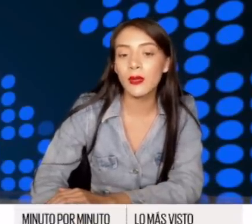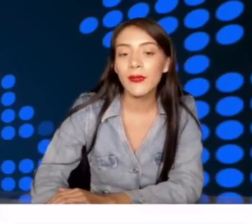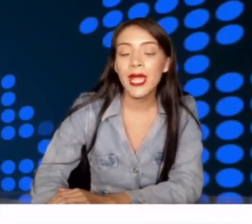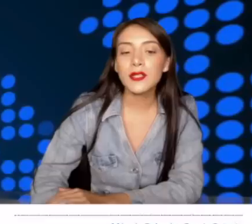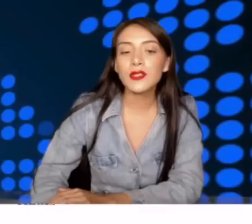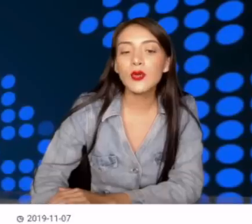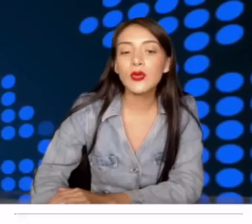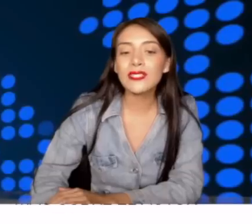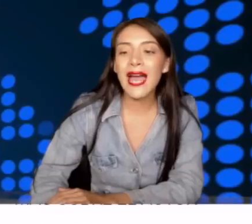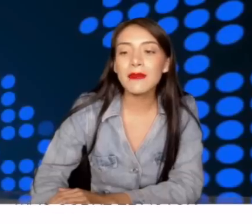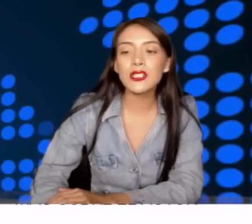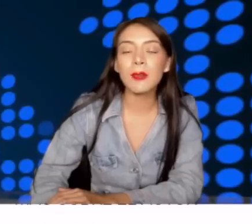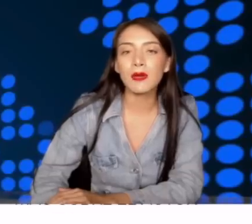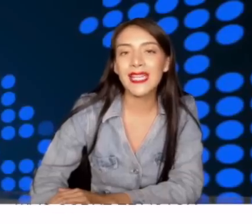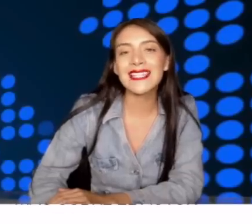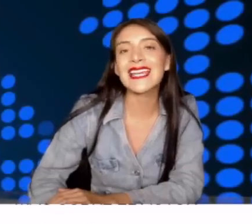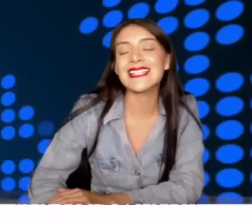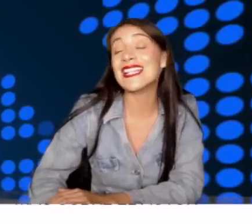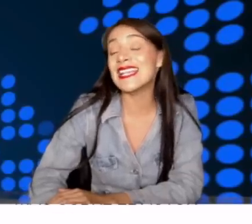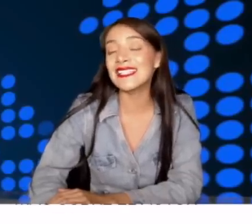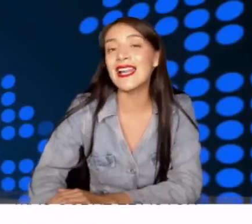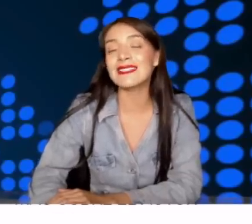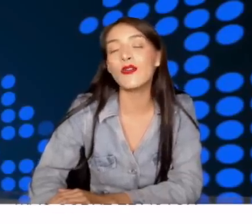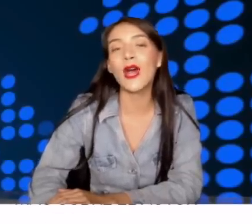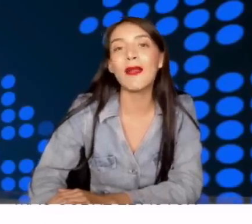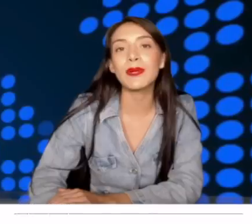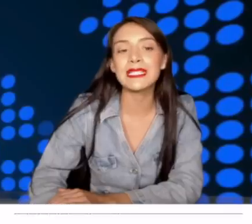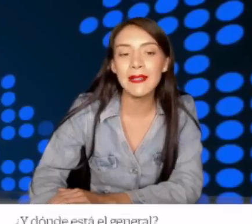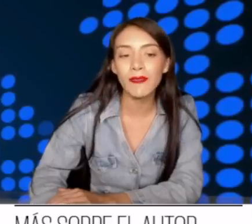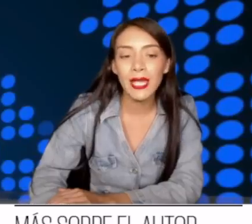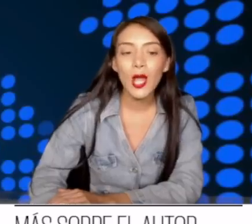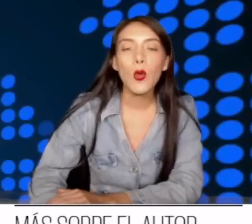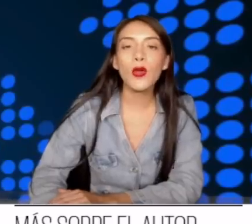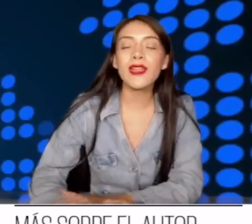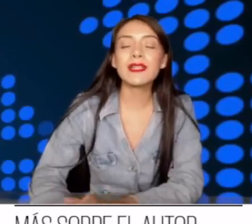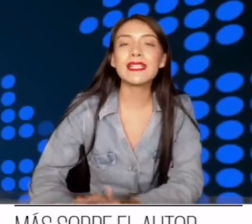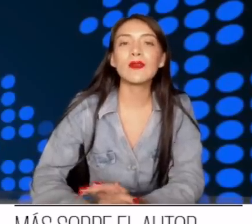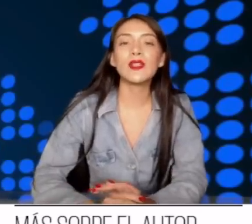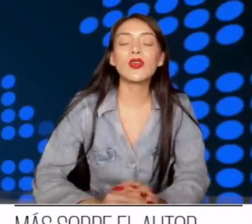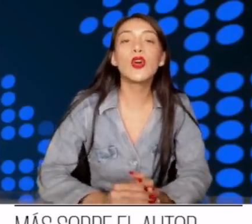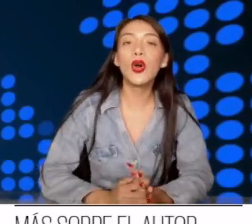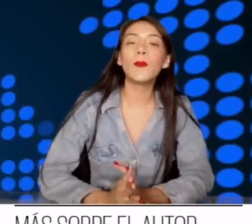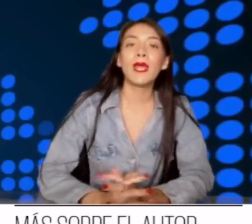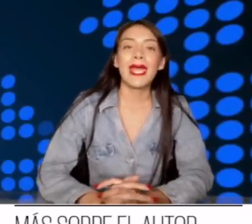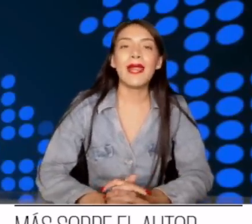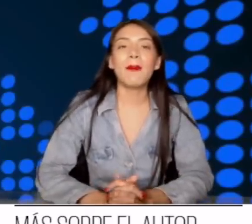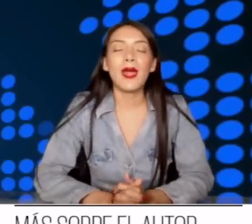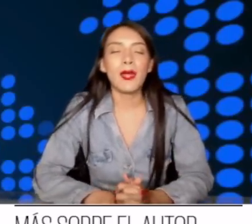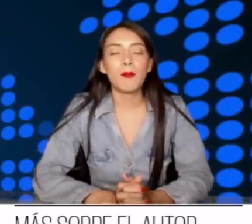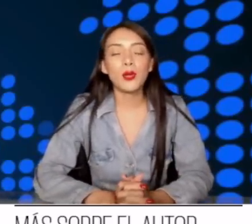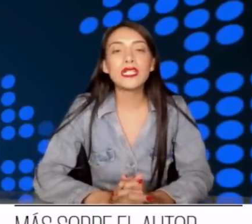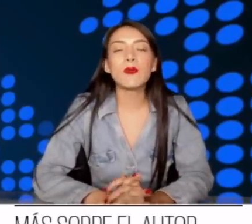López Obrador. Y esos son unos avisos parroquiales que le estaría lanzando al presidente luego de haberse reunido con